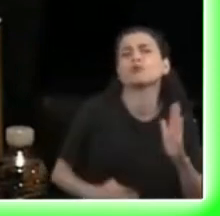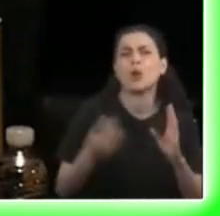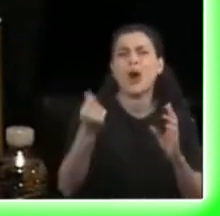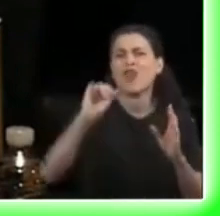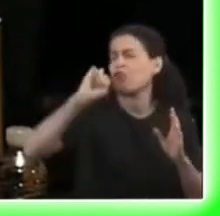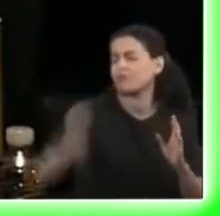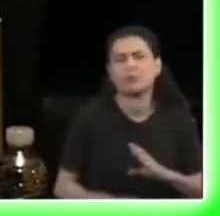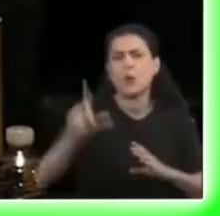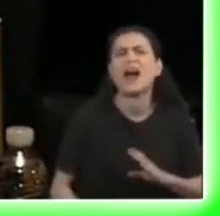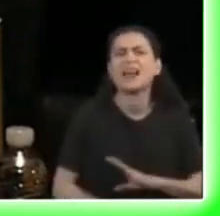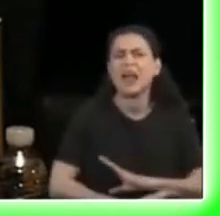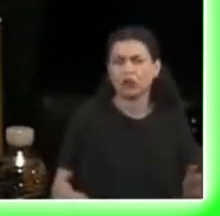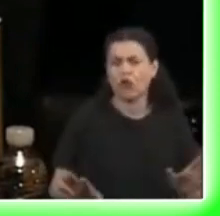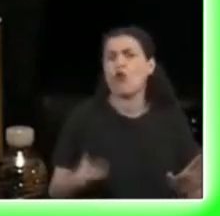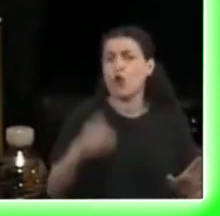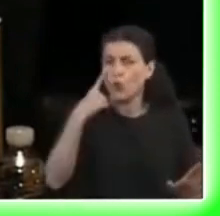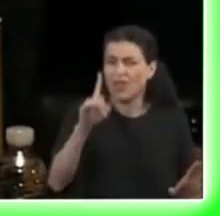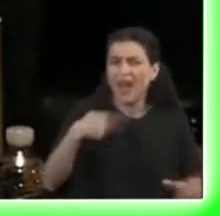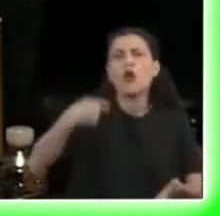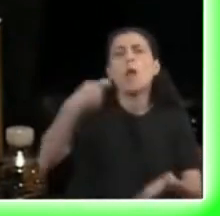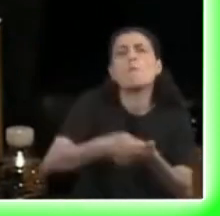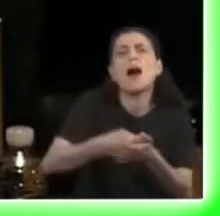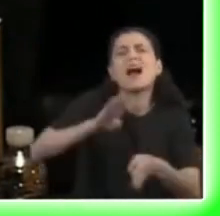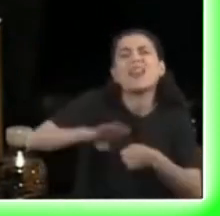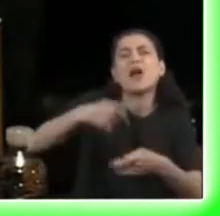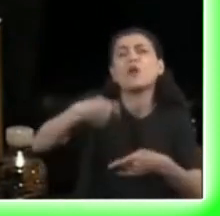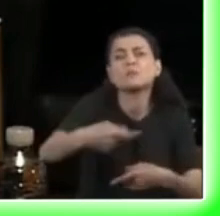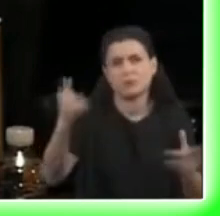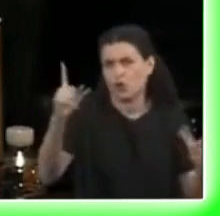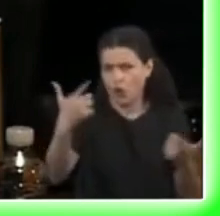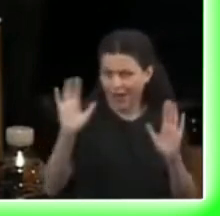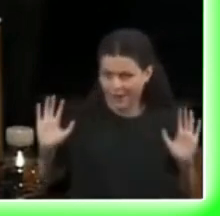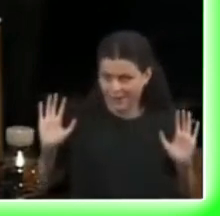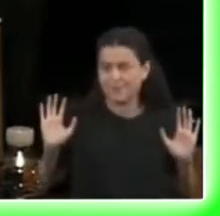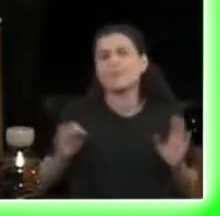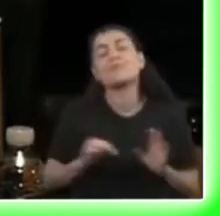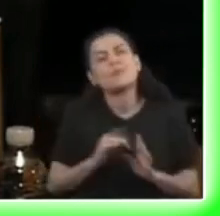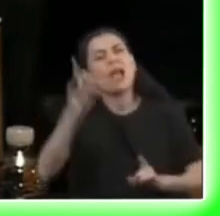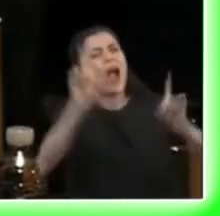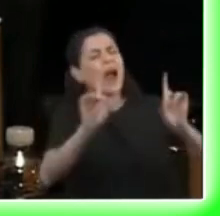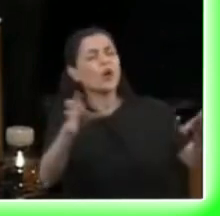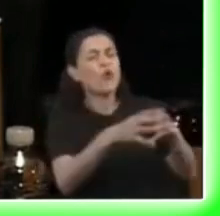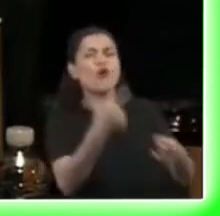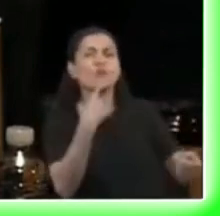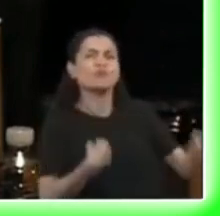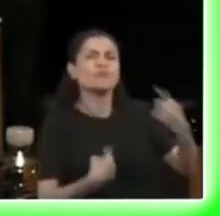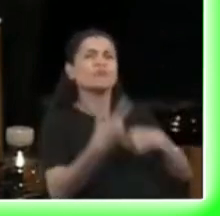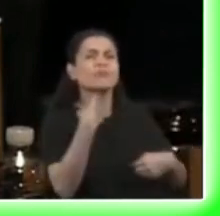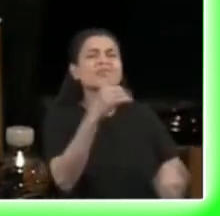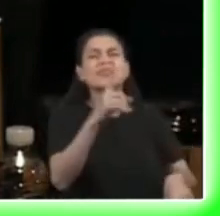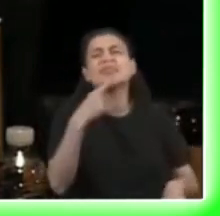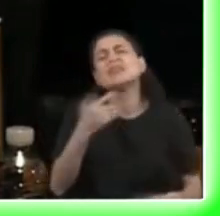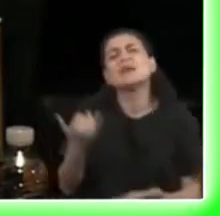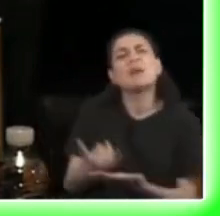algunos que menosprecian, cuestionan o minimizan algo que no se pudo hacer